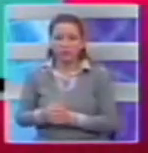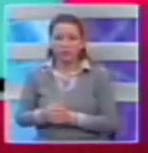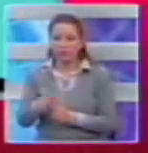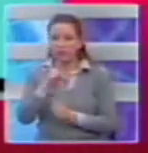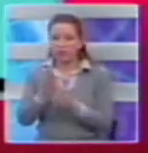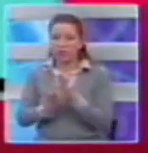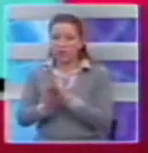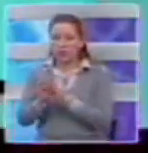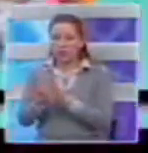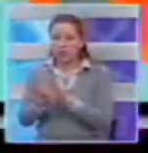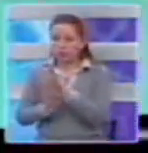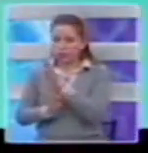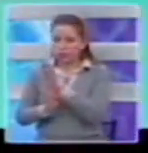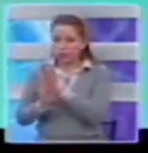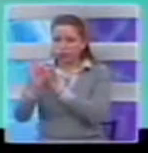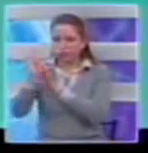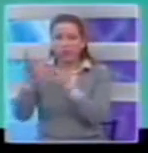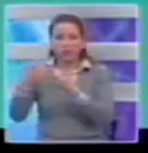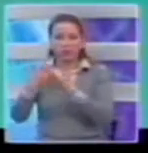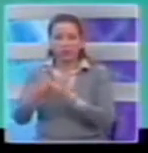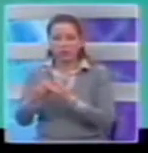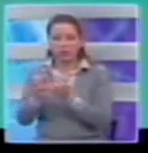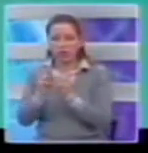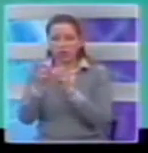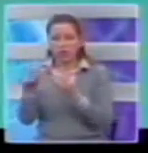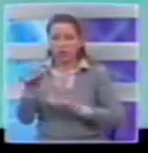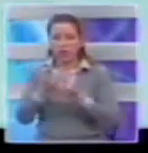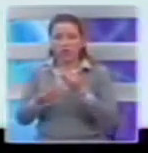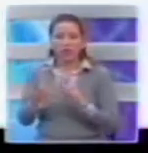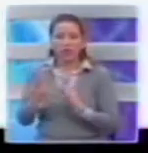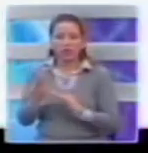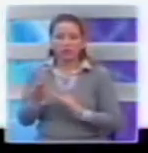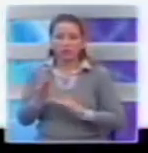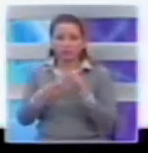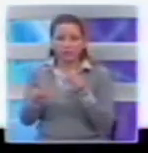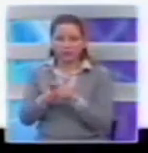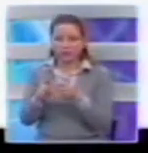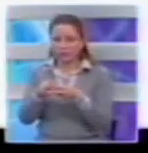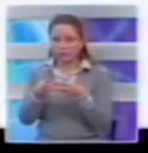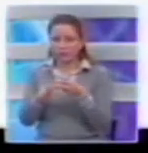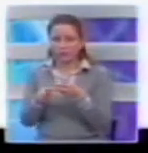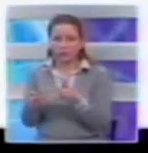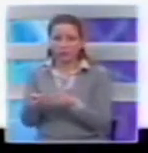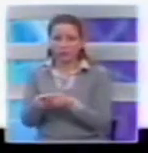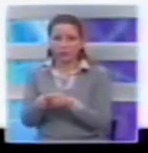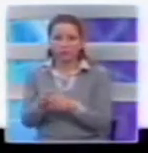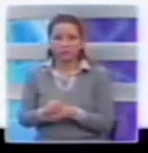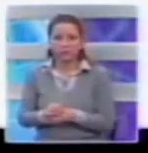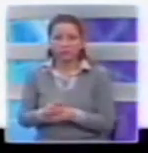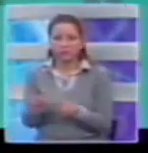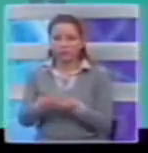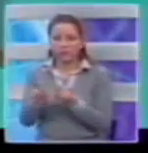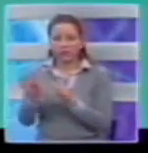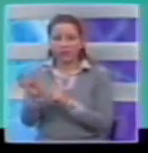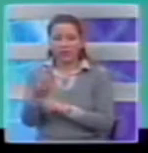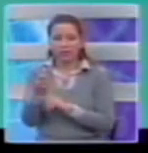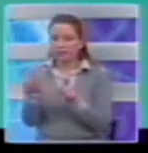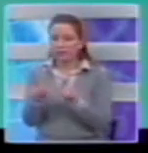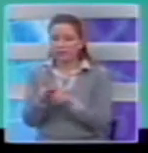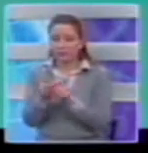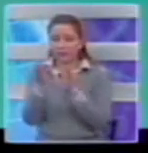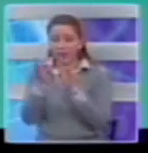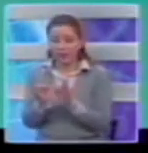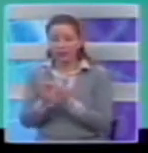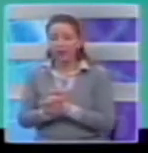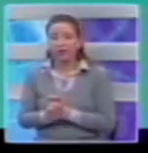al crecimiento en la industria y a generar oportunidades de negocio entre las dos partes de dicha plataforma. En